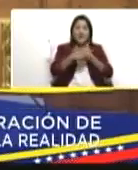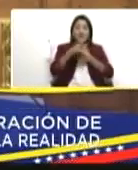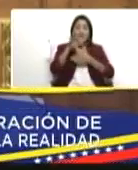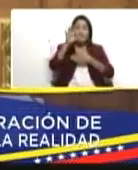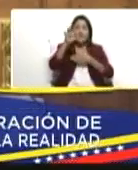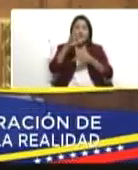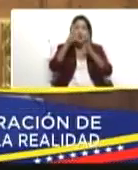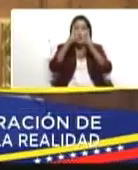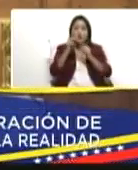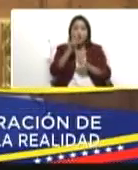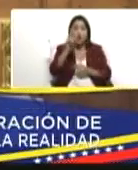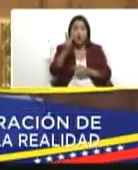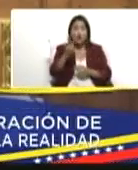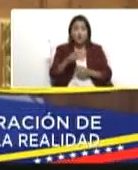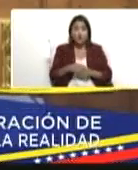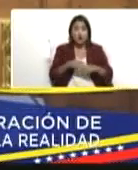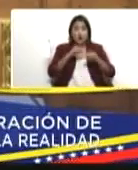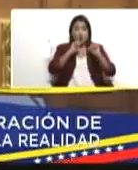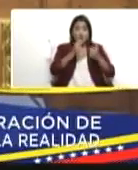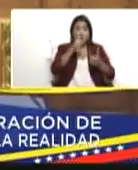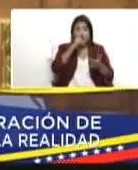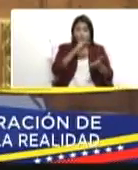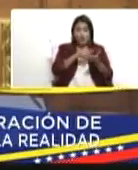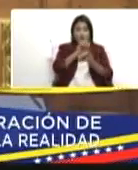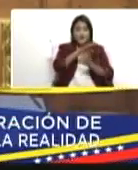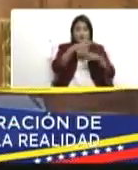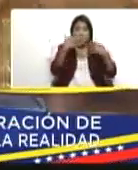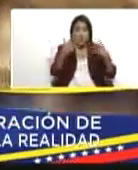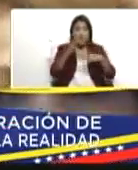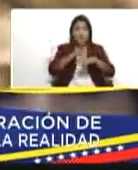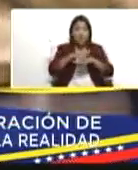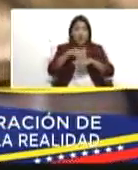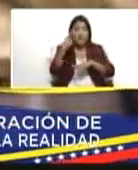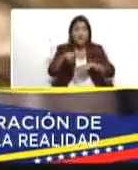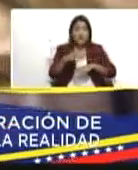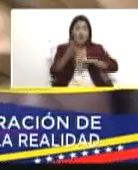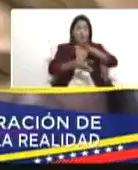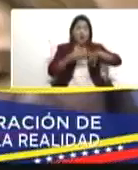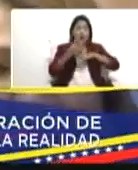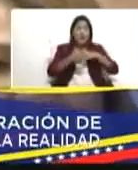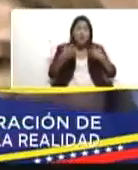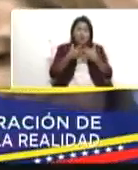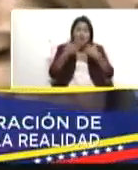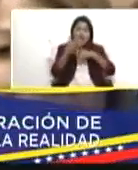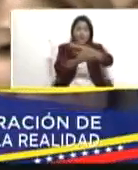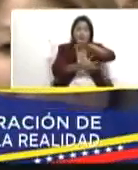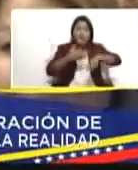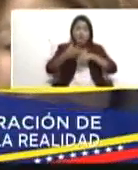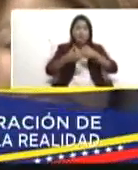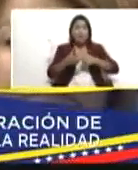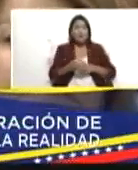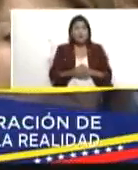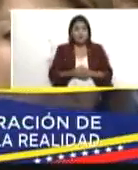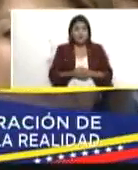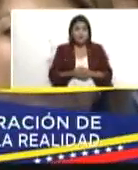dos que arrancó en el 2019 en medio de golpes y guerras 2019